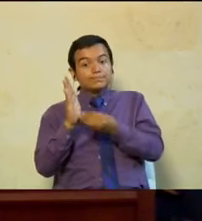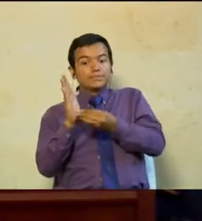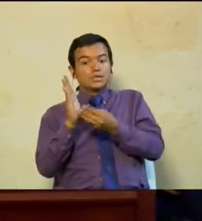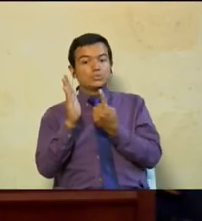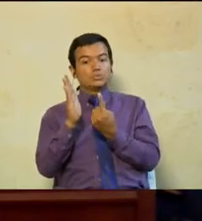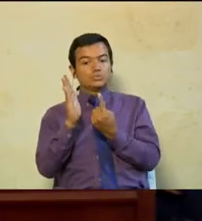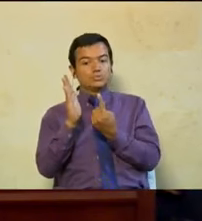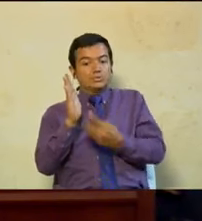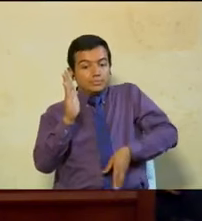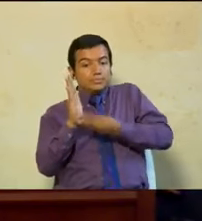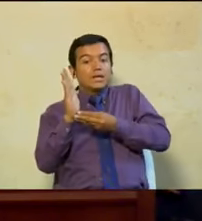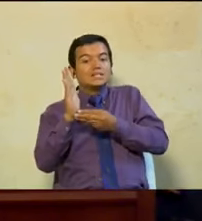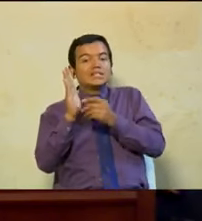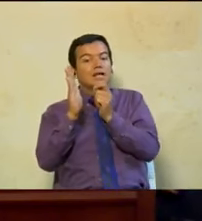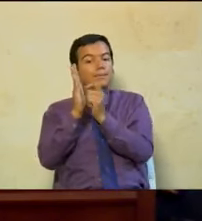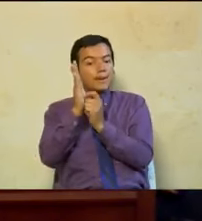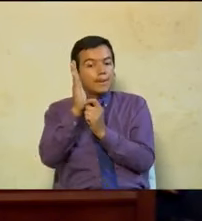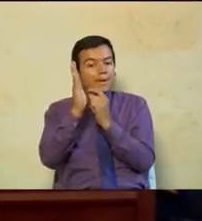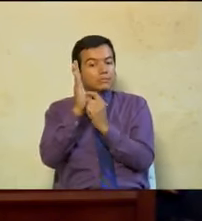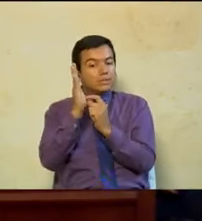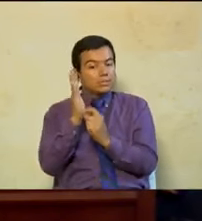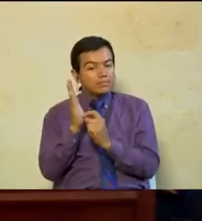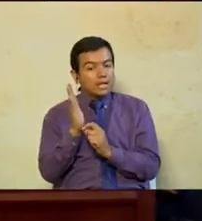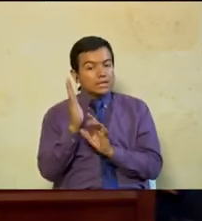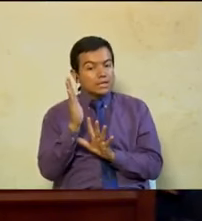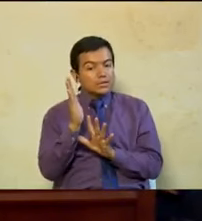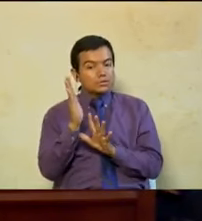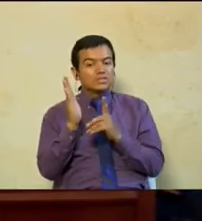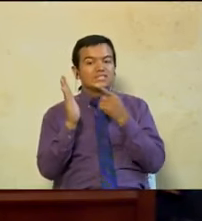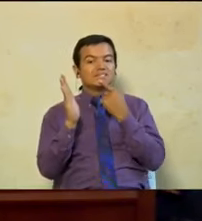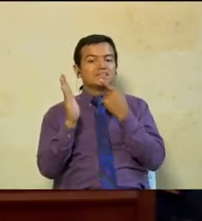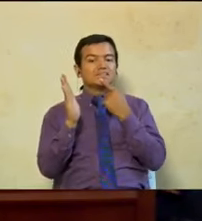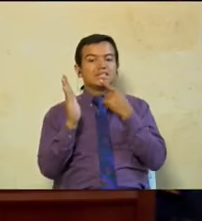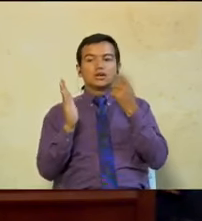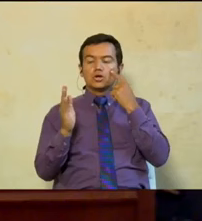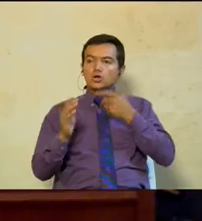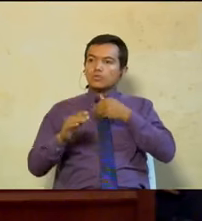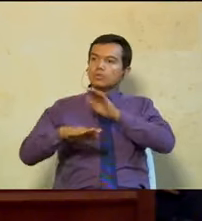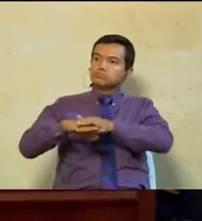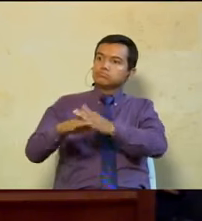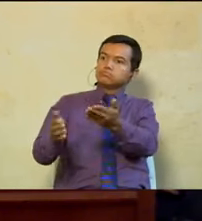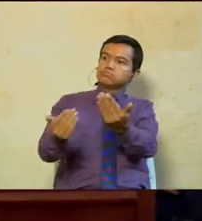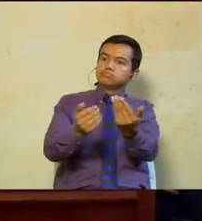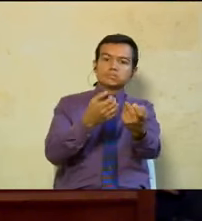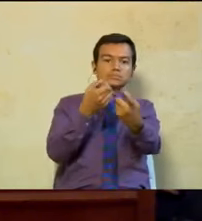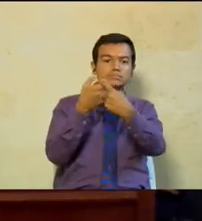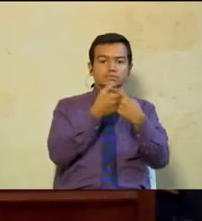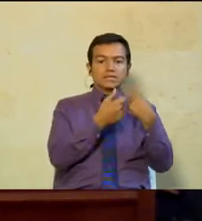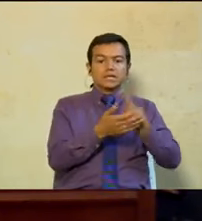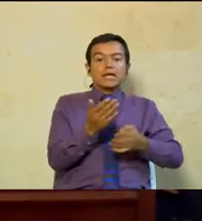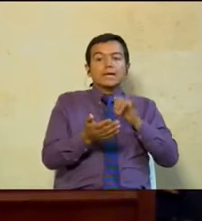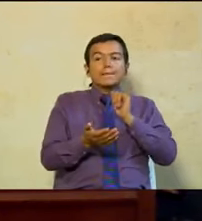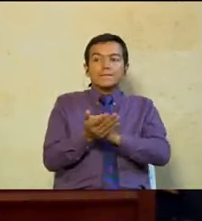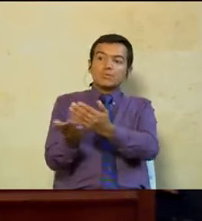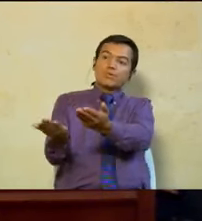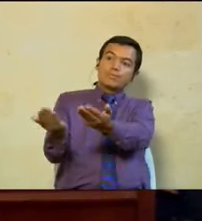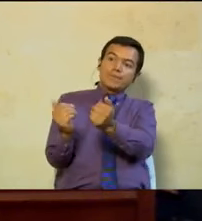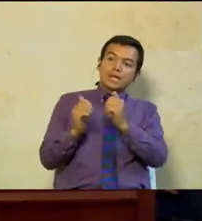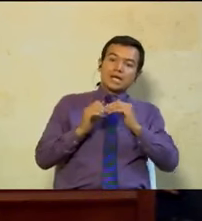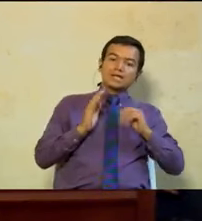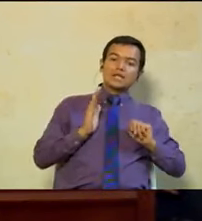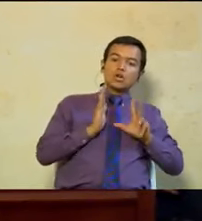numeral quinto que quedaría así quinto ofertas en pasajes Y alojamiento por procedimientos